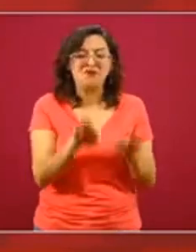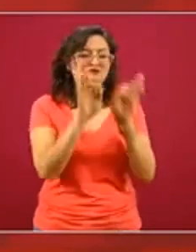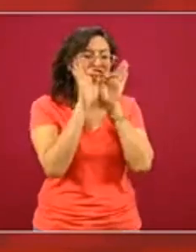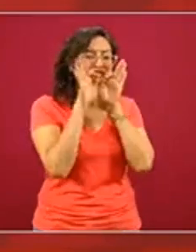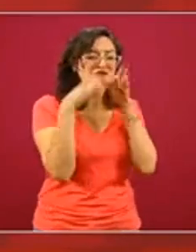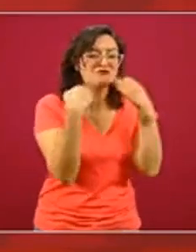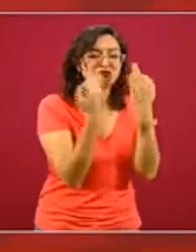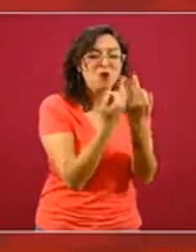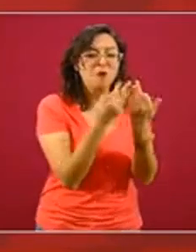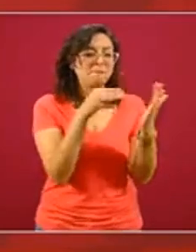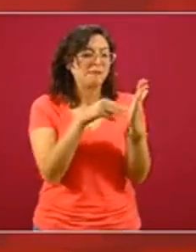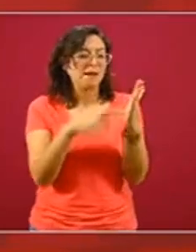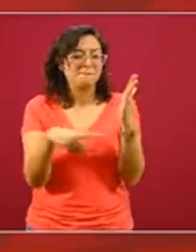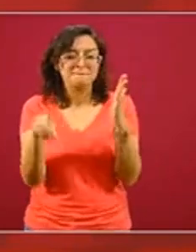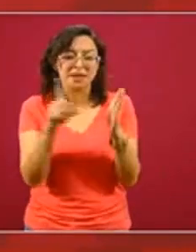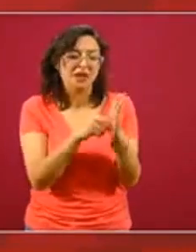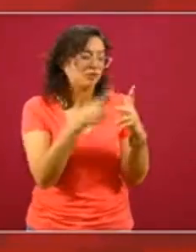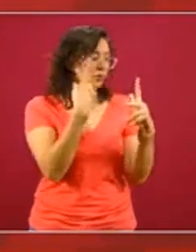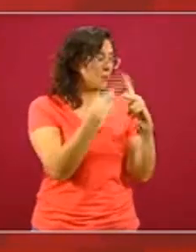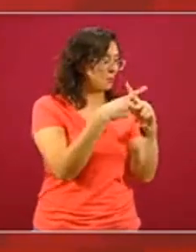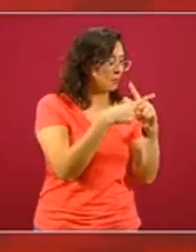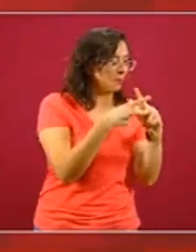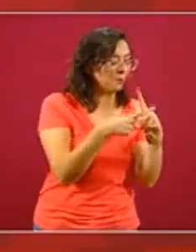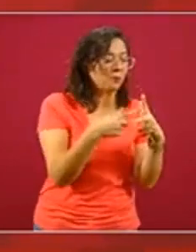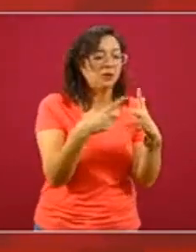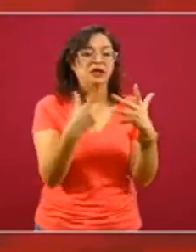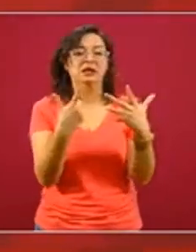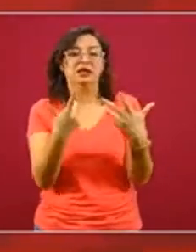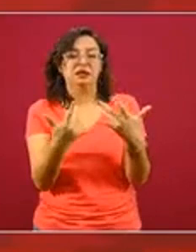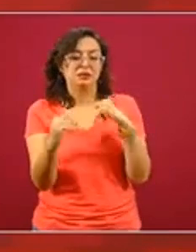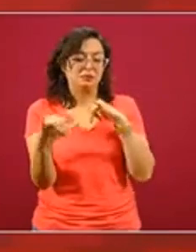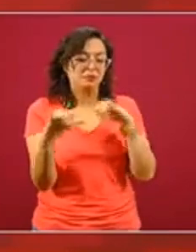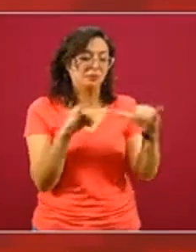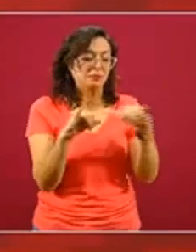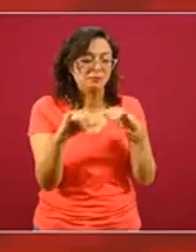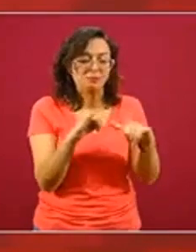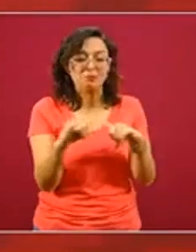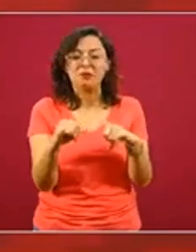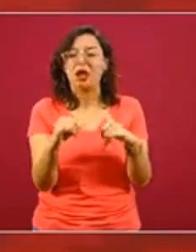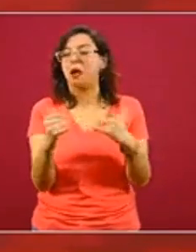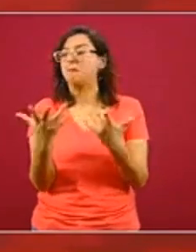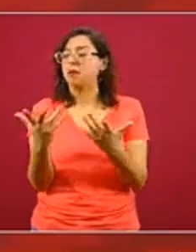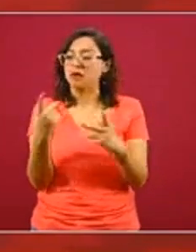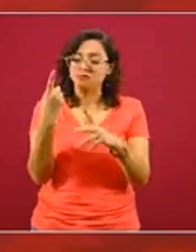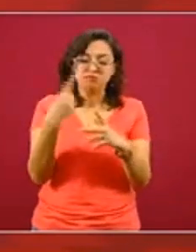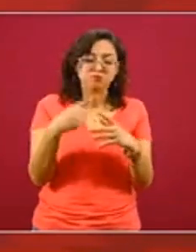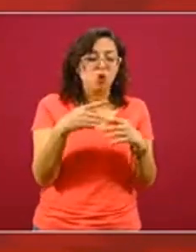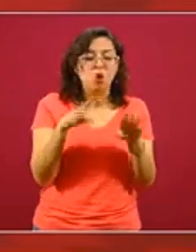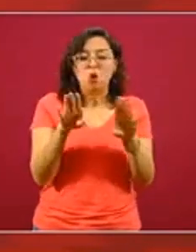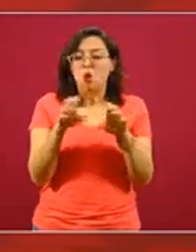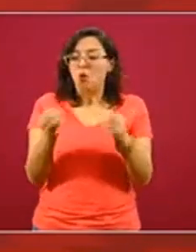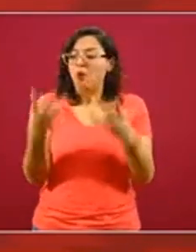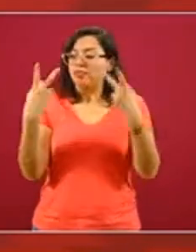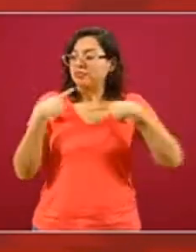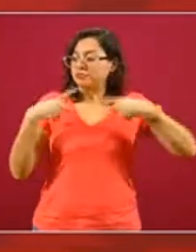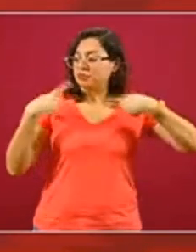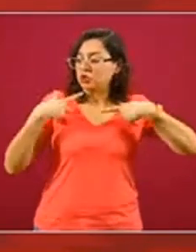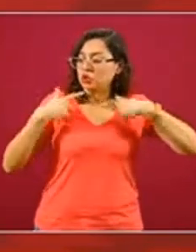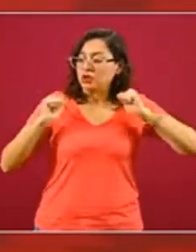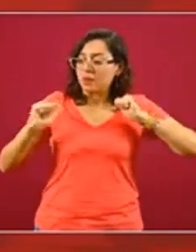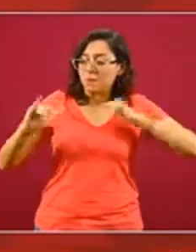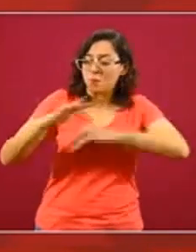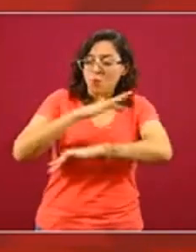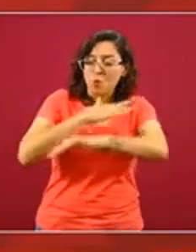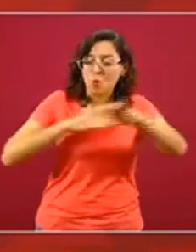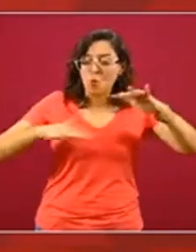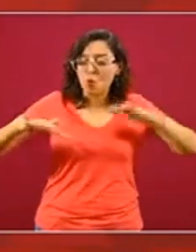matemáticos, tenemos mapas, tenemos análisis de la movilidad en el espacio público, tenemos unos análisis de